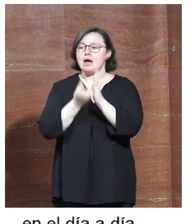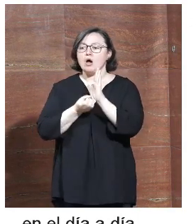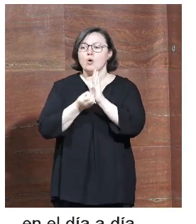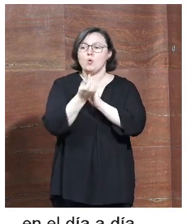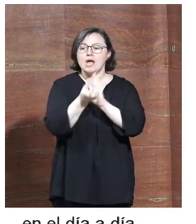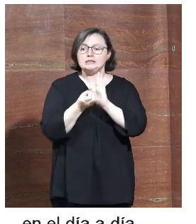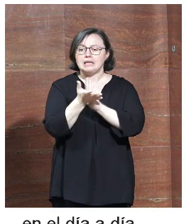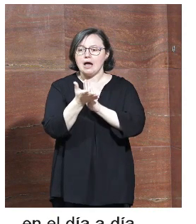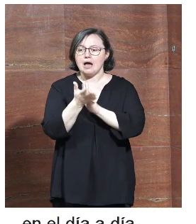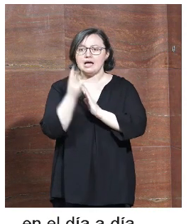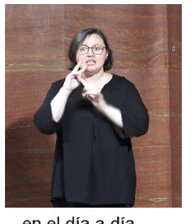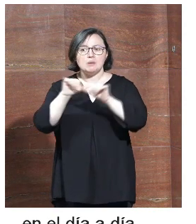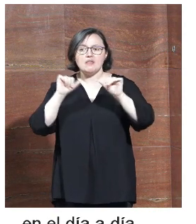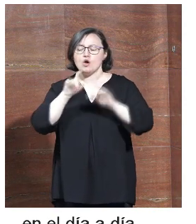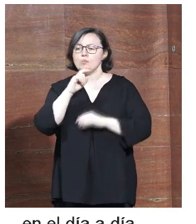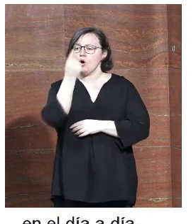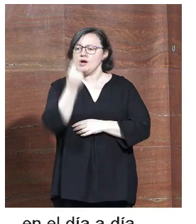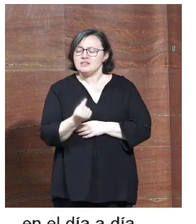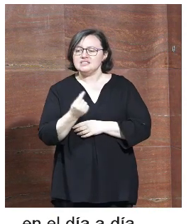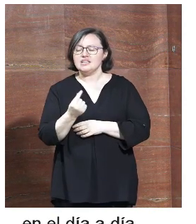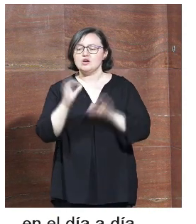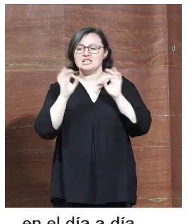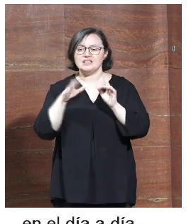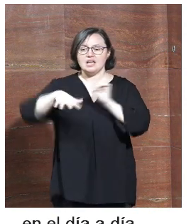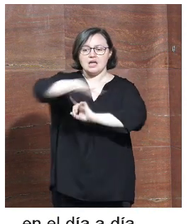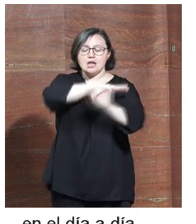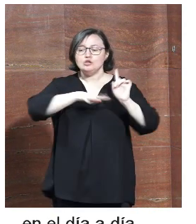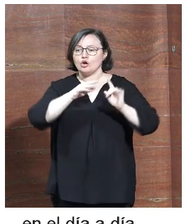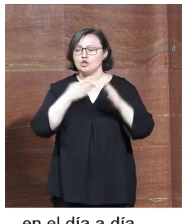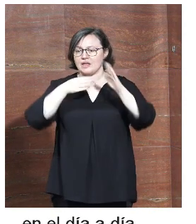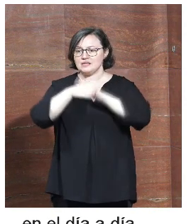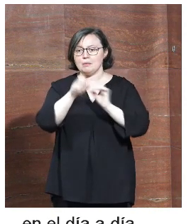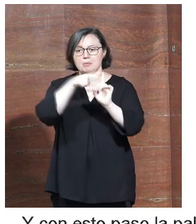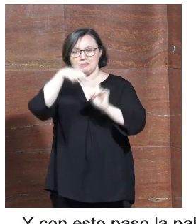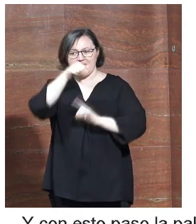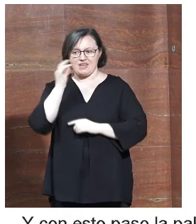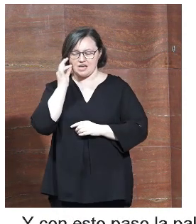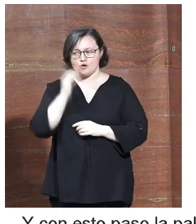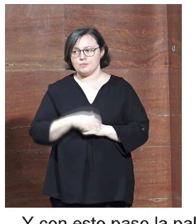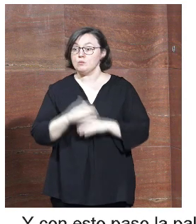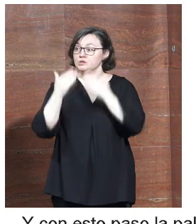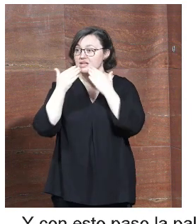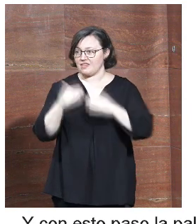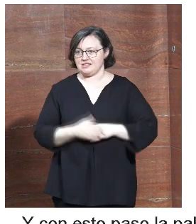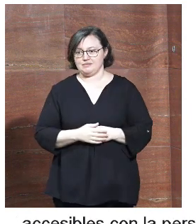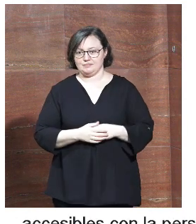su experiencia en el diseño de entornos accesibles con la perspectiva de género. Muchas gracias.